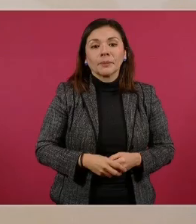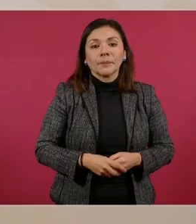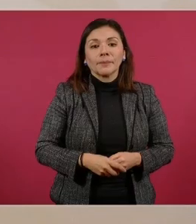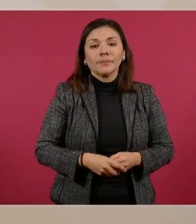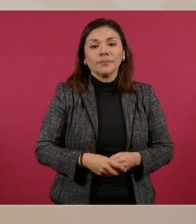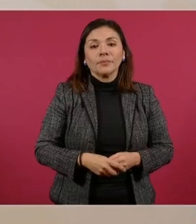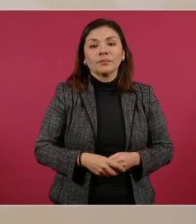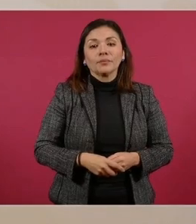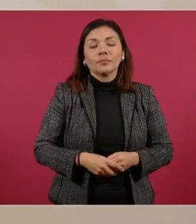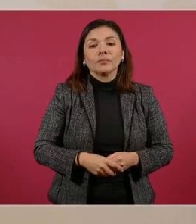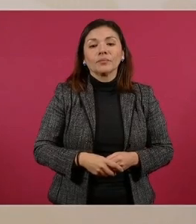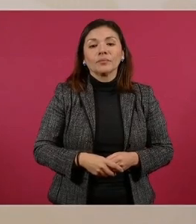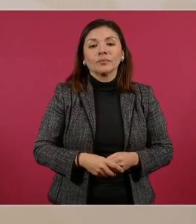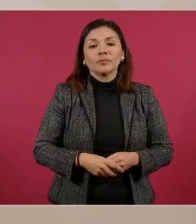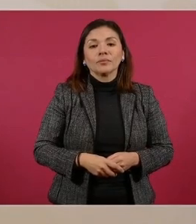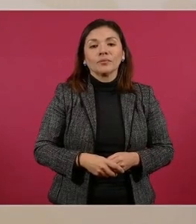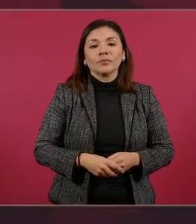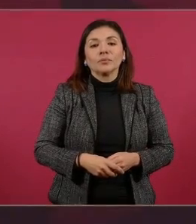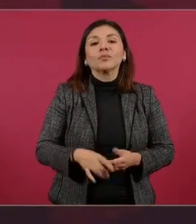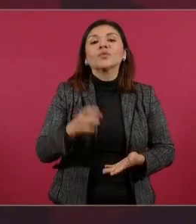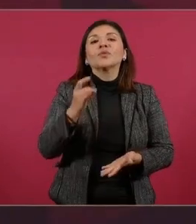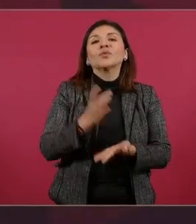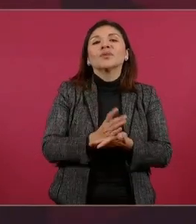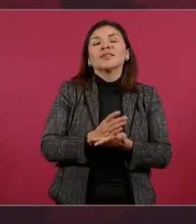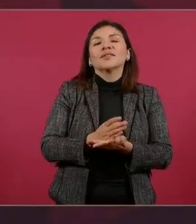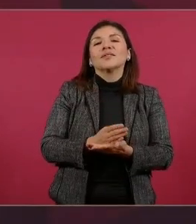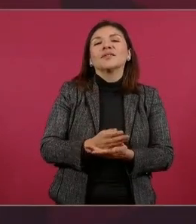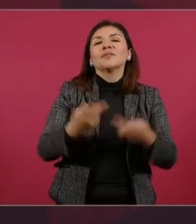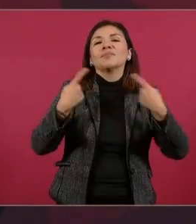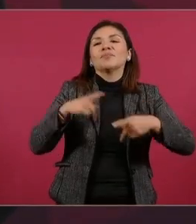este Alvarito mi